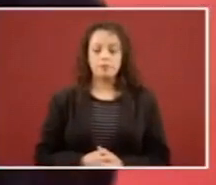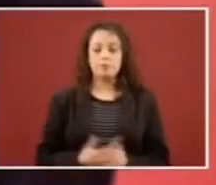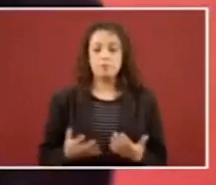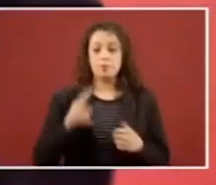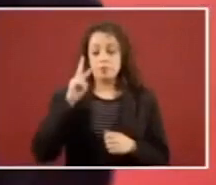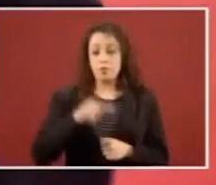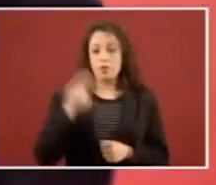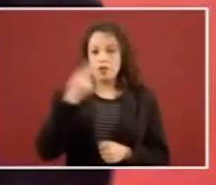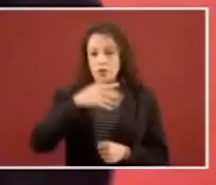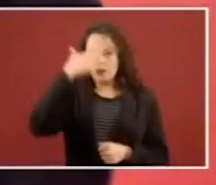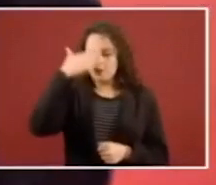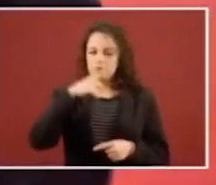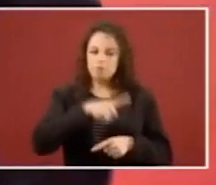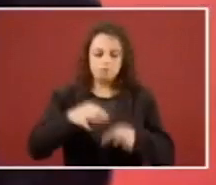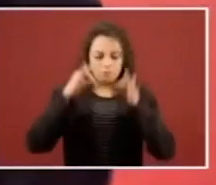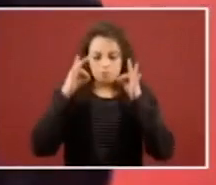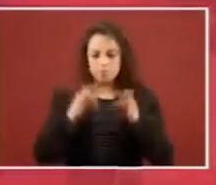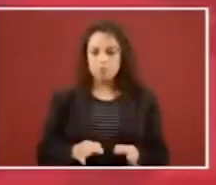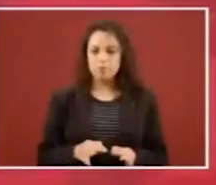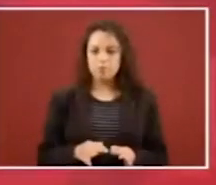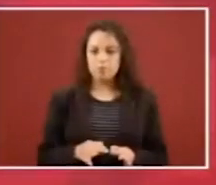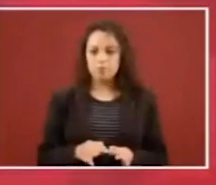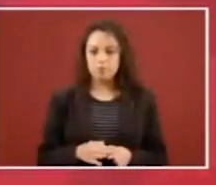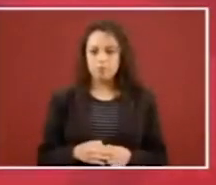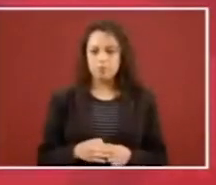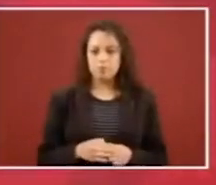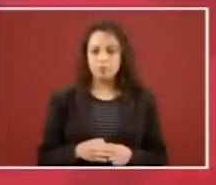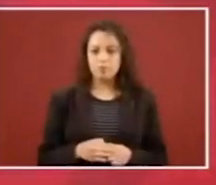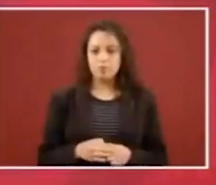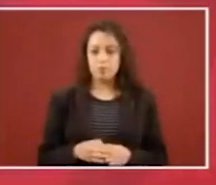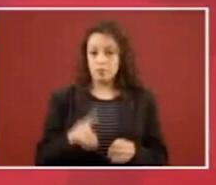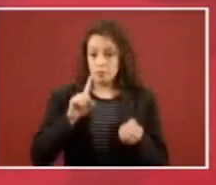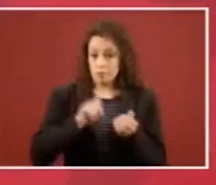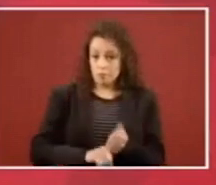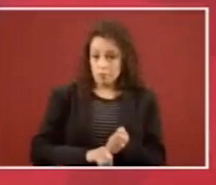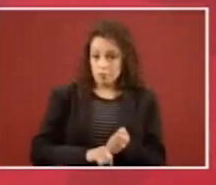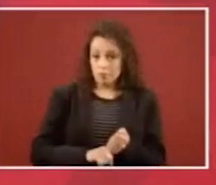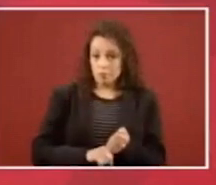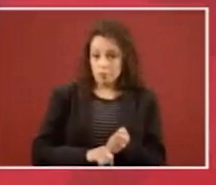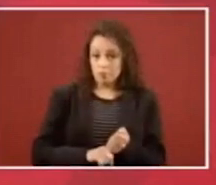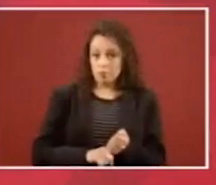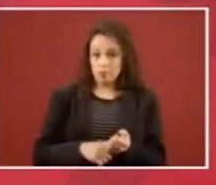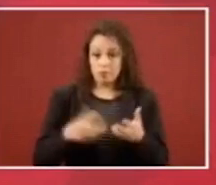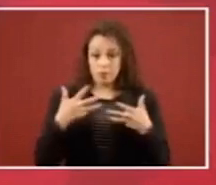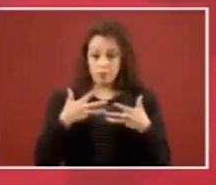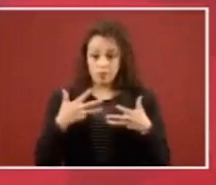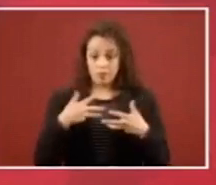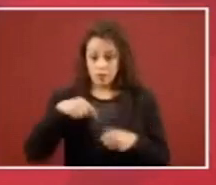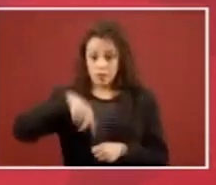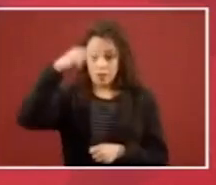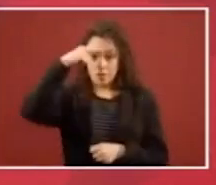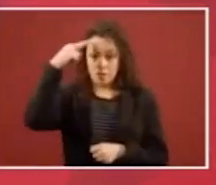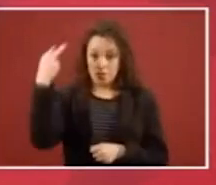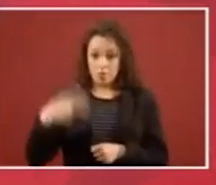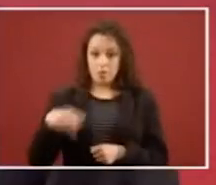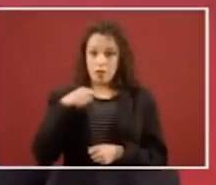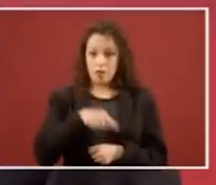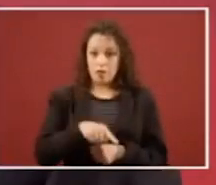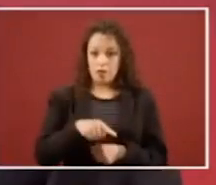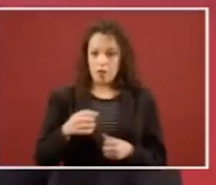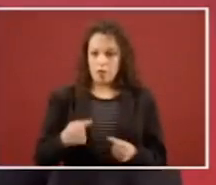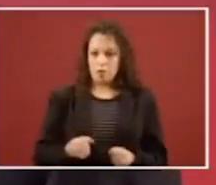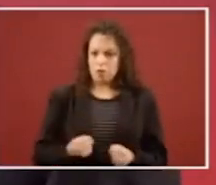a ciencia cierta, de que no hay ningún poder, ¿sí?, en México